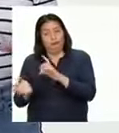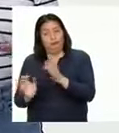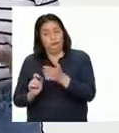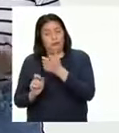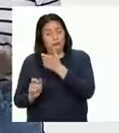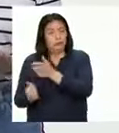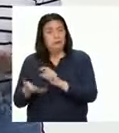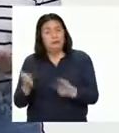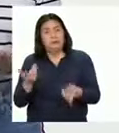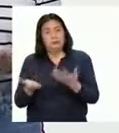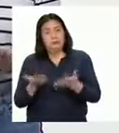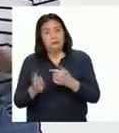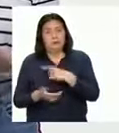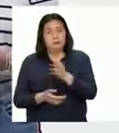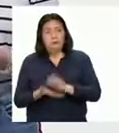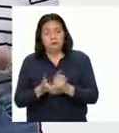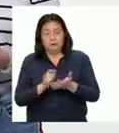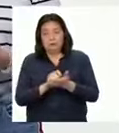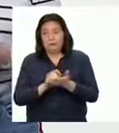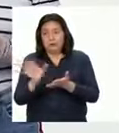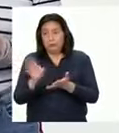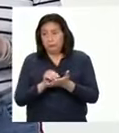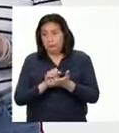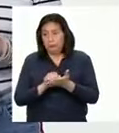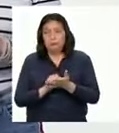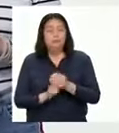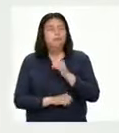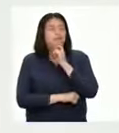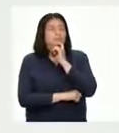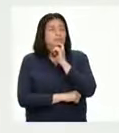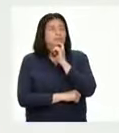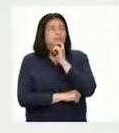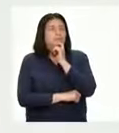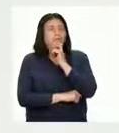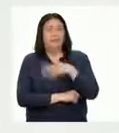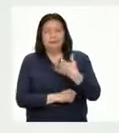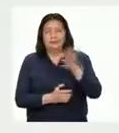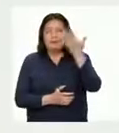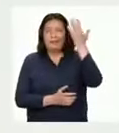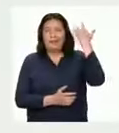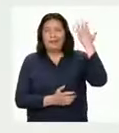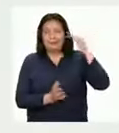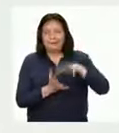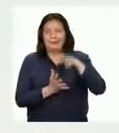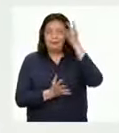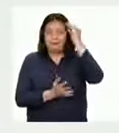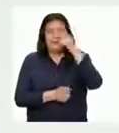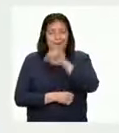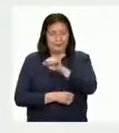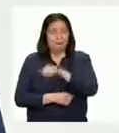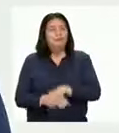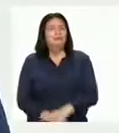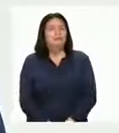quiere, podemos aplicar nuestra estrategia para tomar apuntes. Las que aprendimos en las actividades